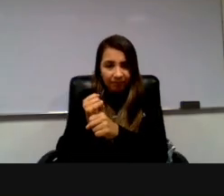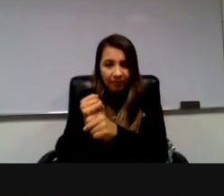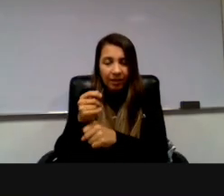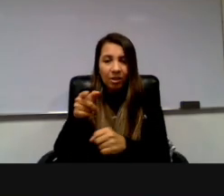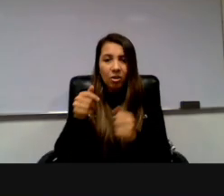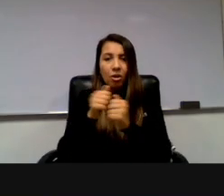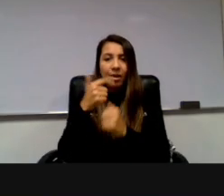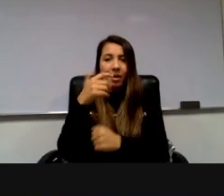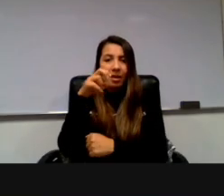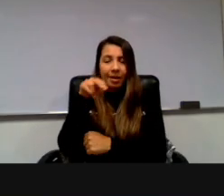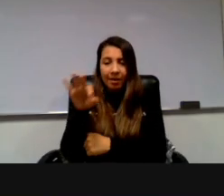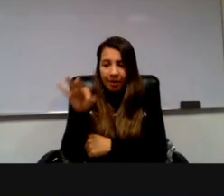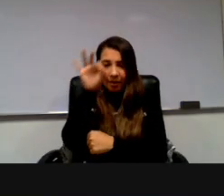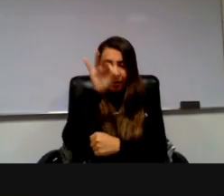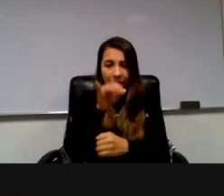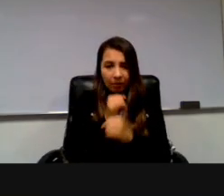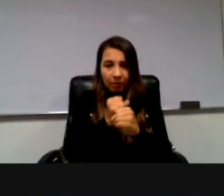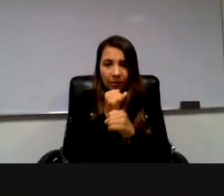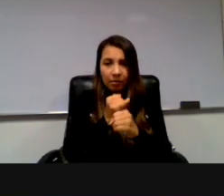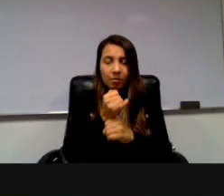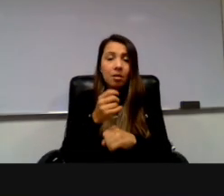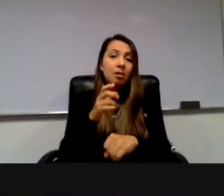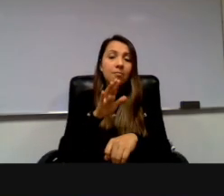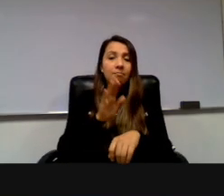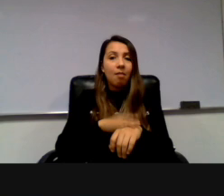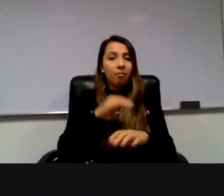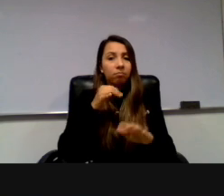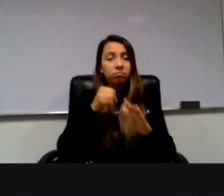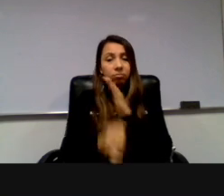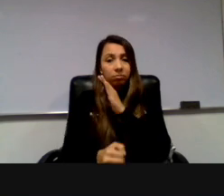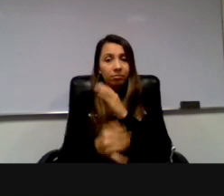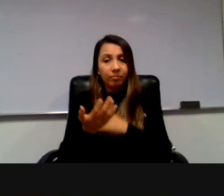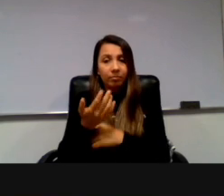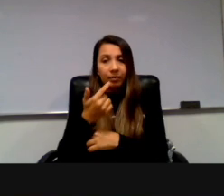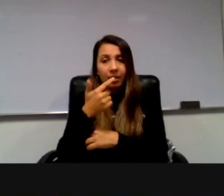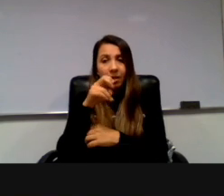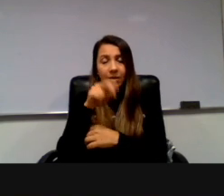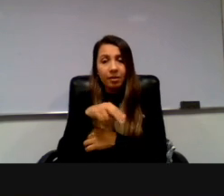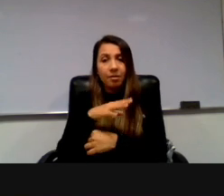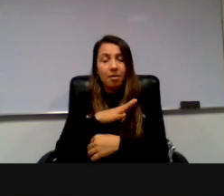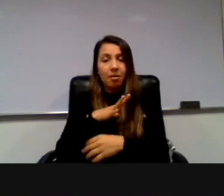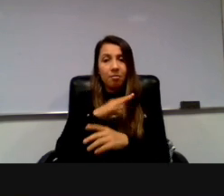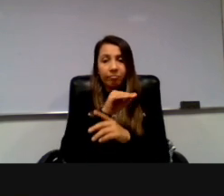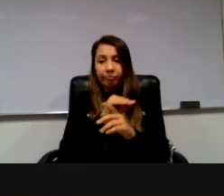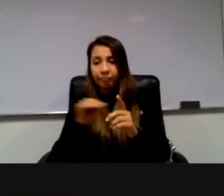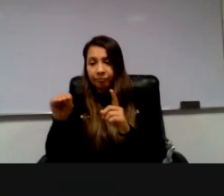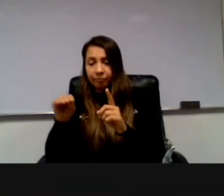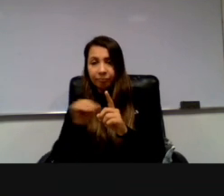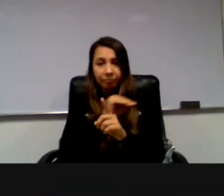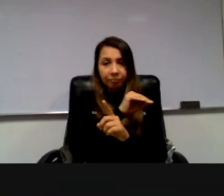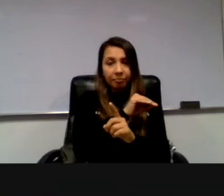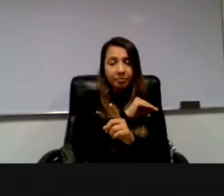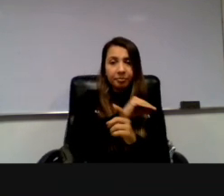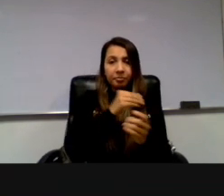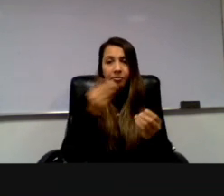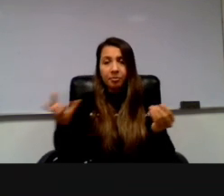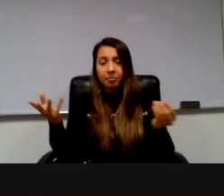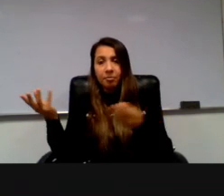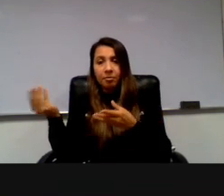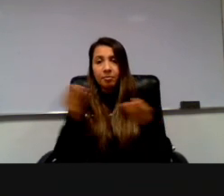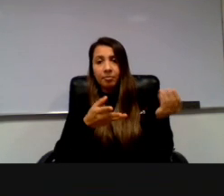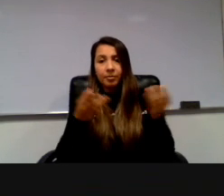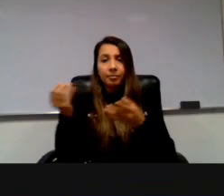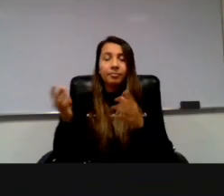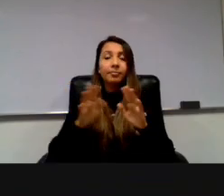de lo que habíamos pensado, ¿no? Los genes se mueven de un linaje a otro, ¿no? Y asociados a